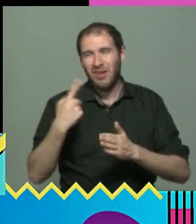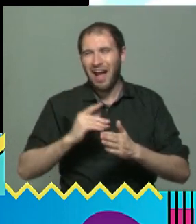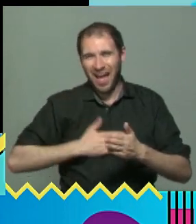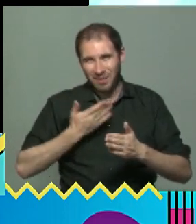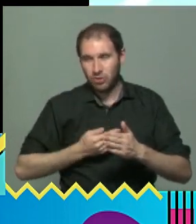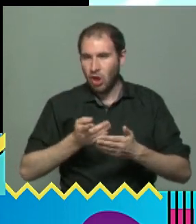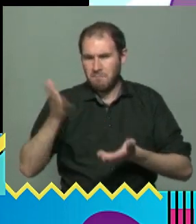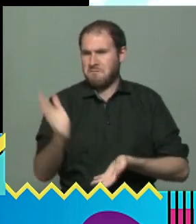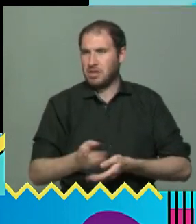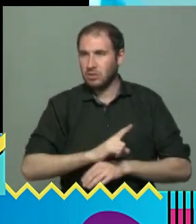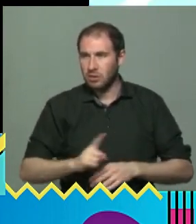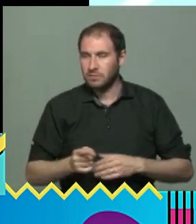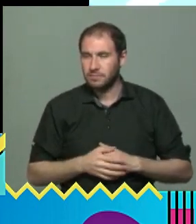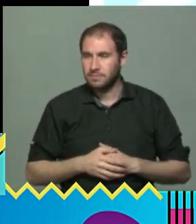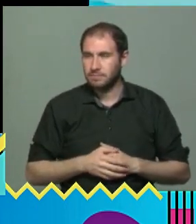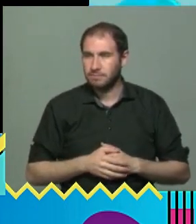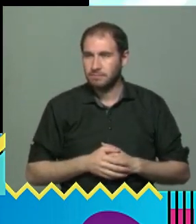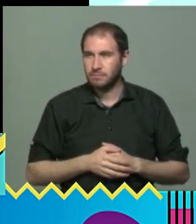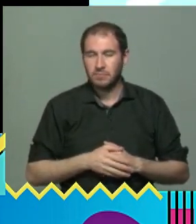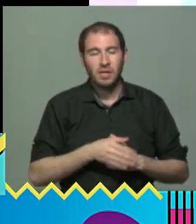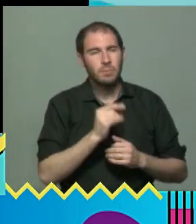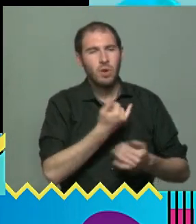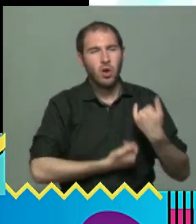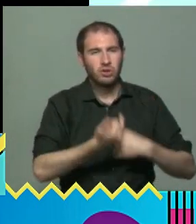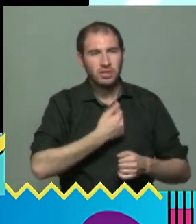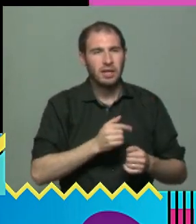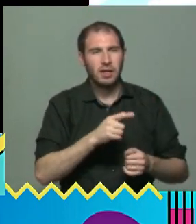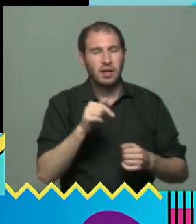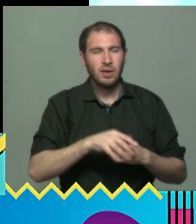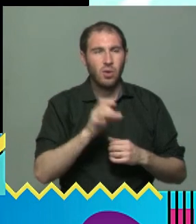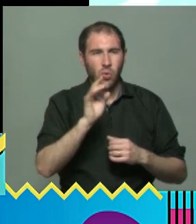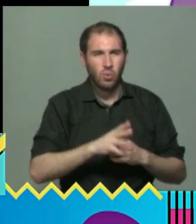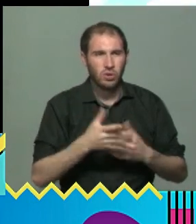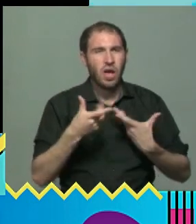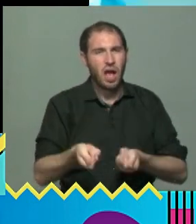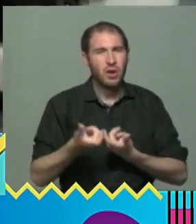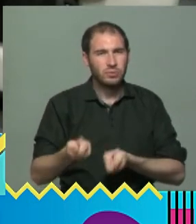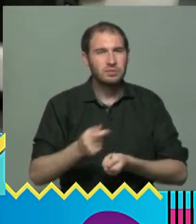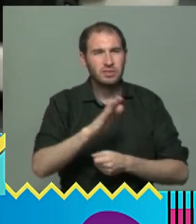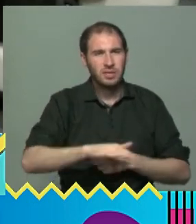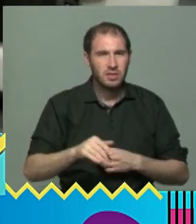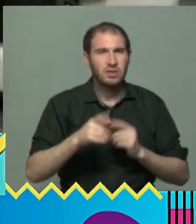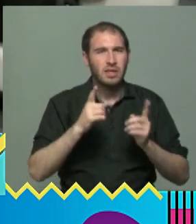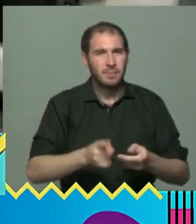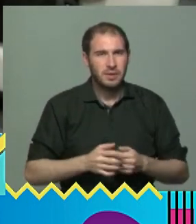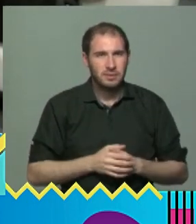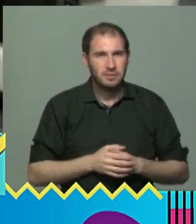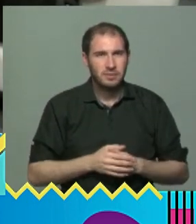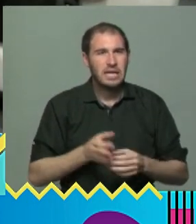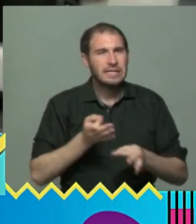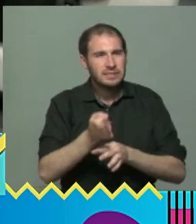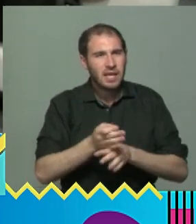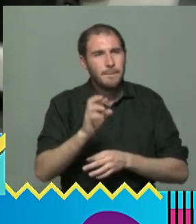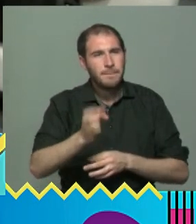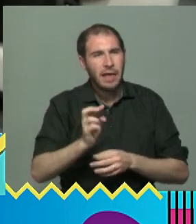no un límite violento. Sí. Bueno, por lo que me decís entonces, no se trata solamente de la contención del niño, sino también de reeducar a